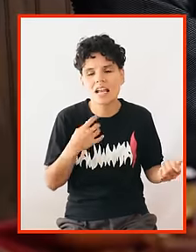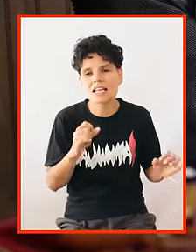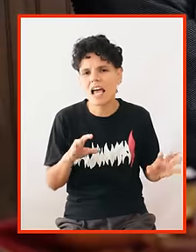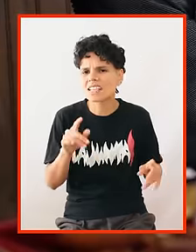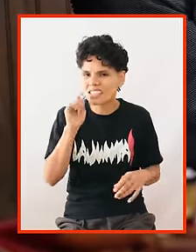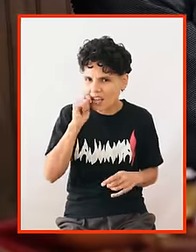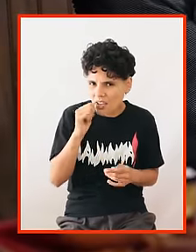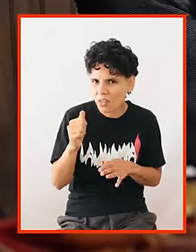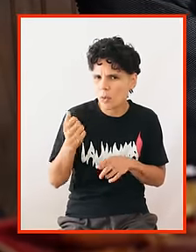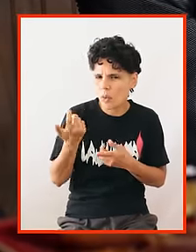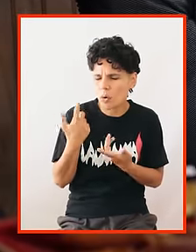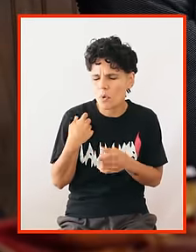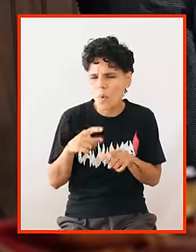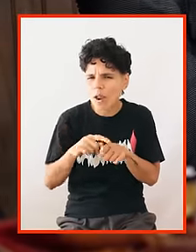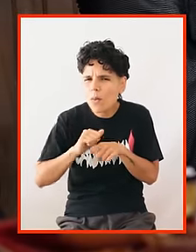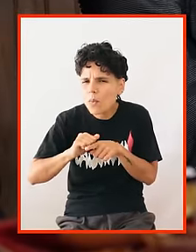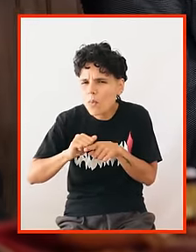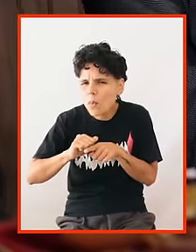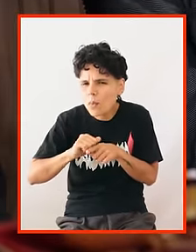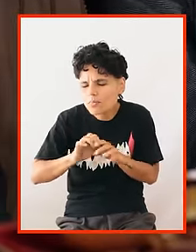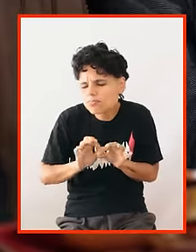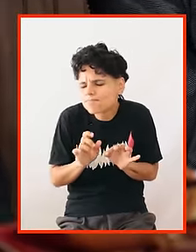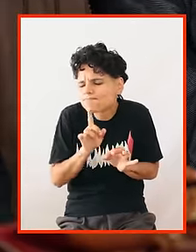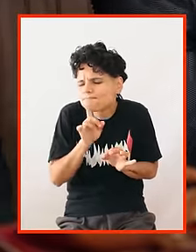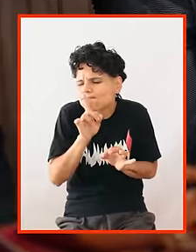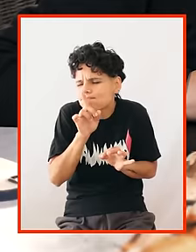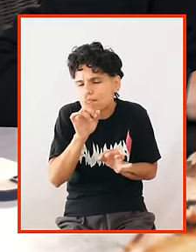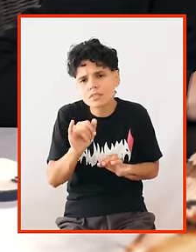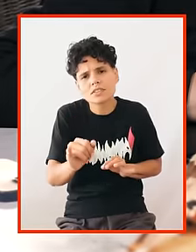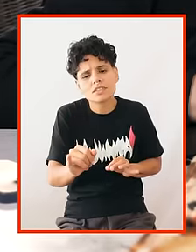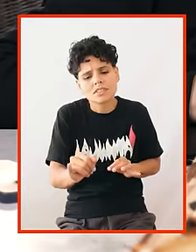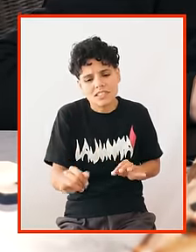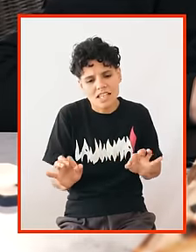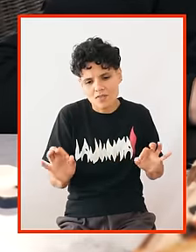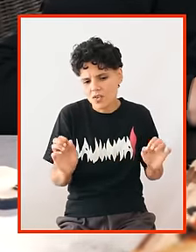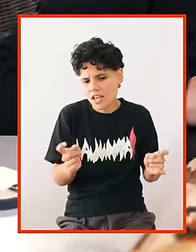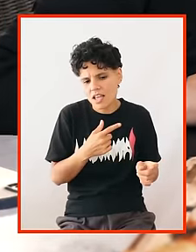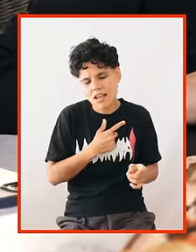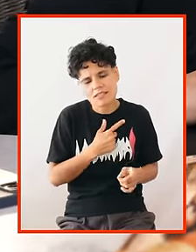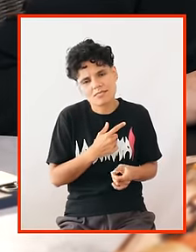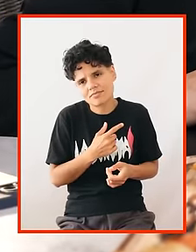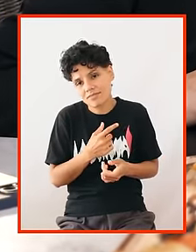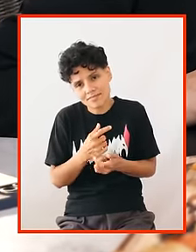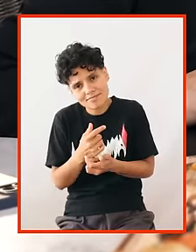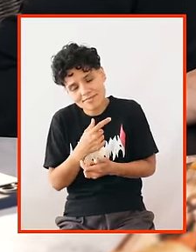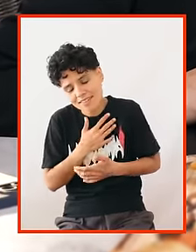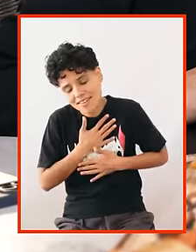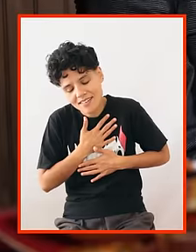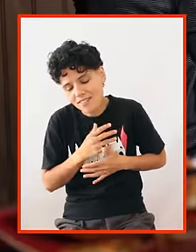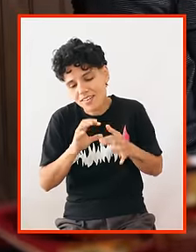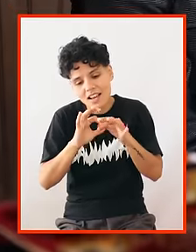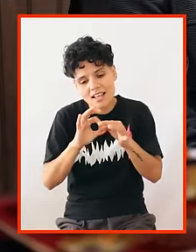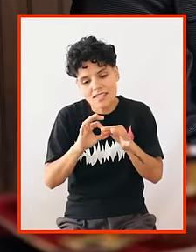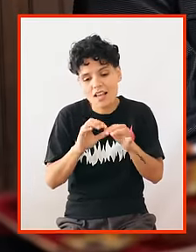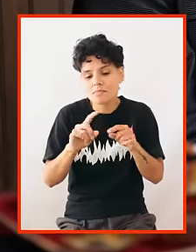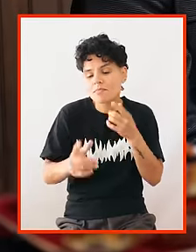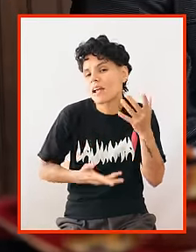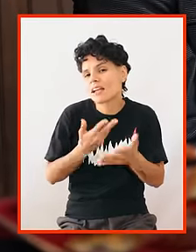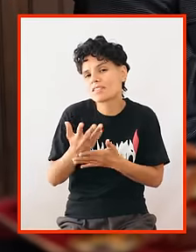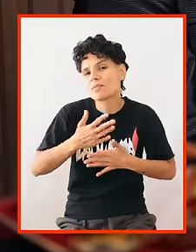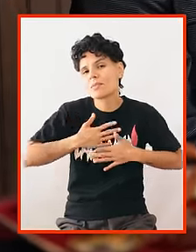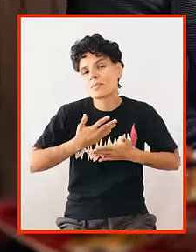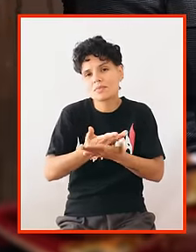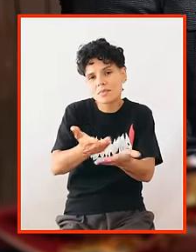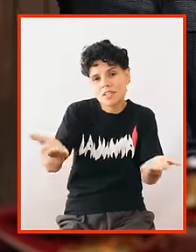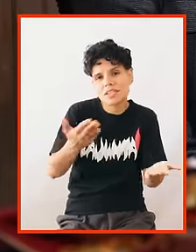tení pulidita, güey, claro. Luego la versión está la raja. ¿Te gustó? Sí, súper sí, sí, buena. Muchas gracias. De verdad, sí, no, gracias por la canción, es un himno para mí, bacán